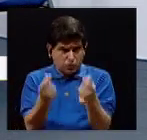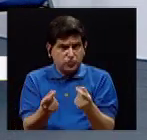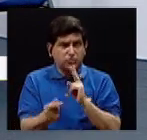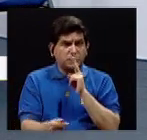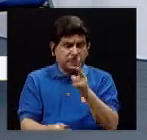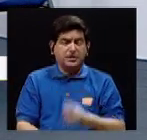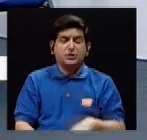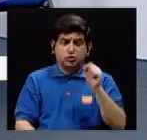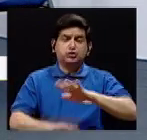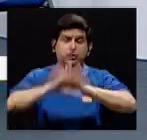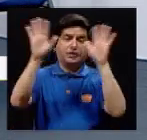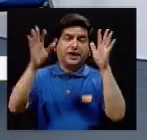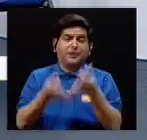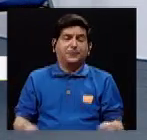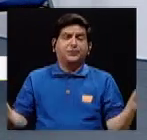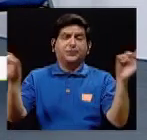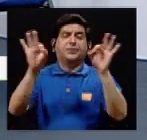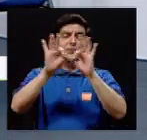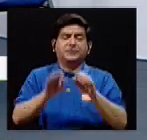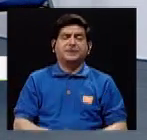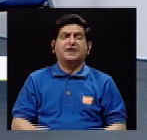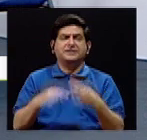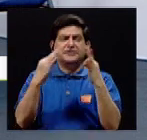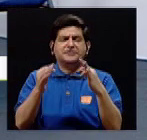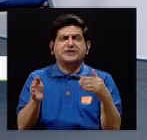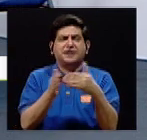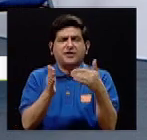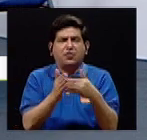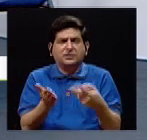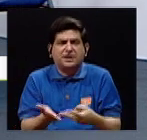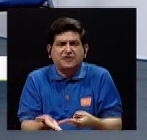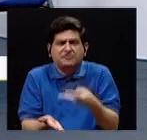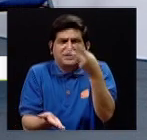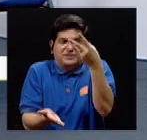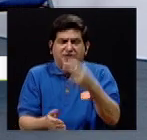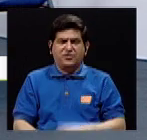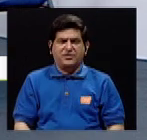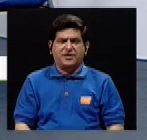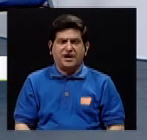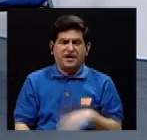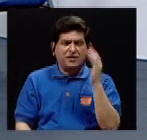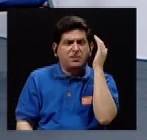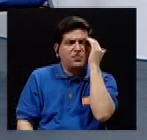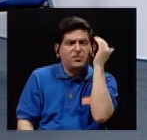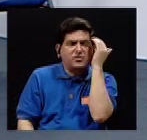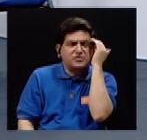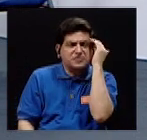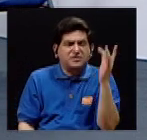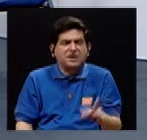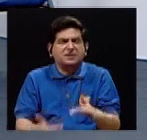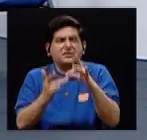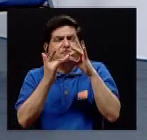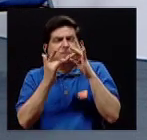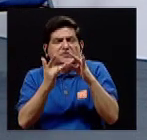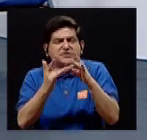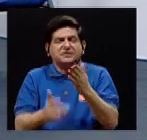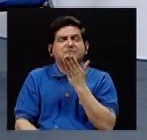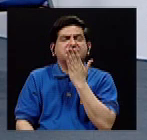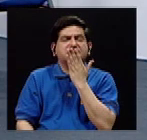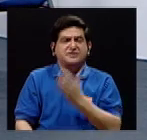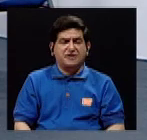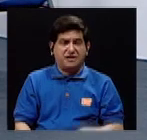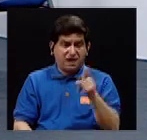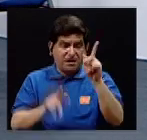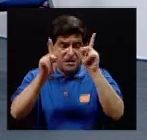lo antes posible verdad claro es importante por reivindicar y por hacer por reivindicar del conocimiento en particular del conocimiento